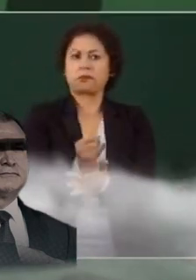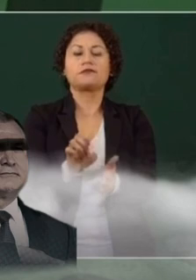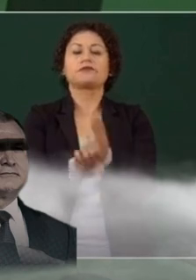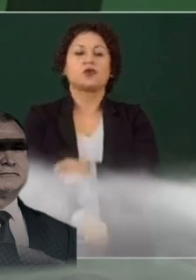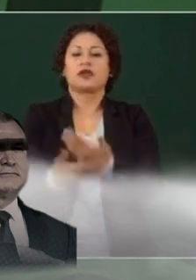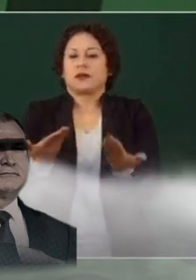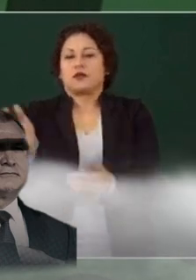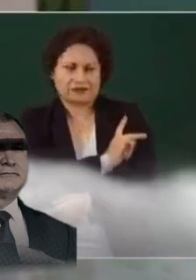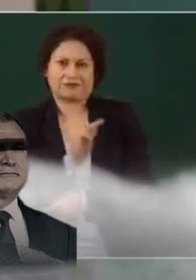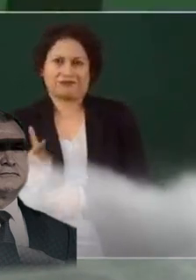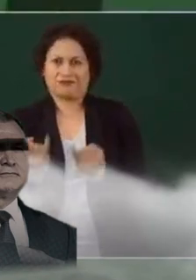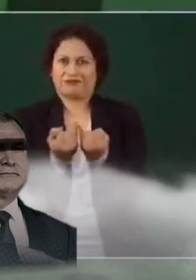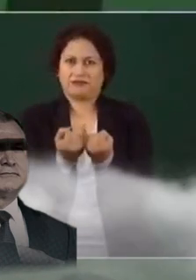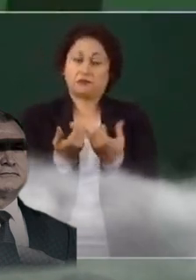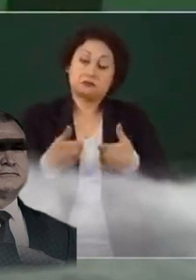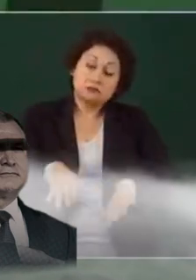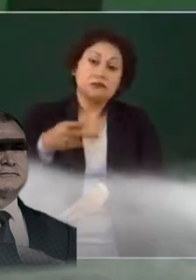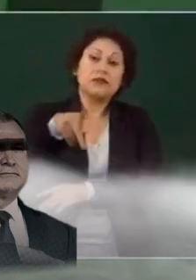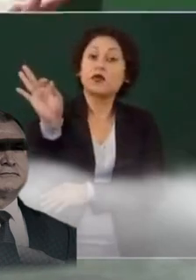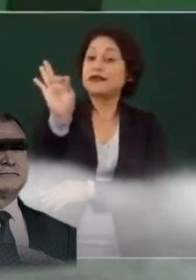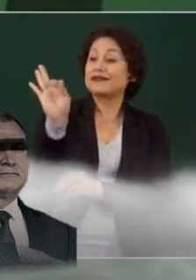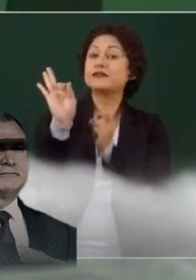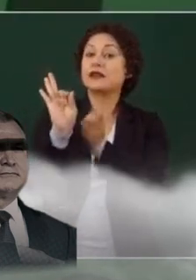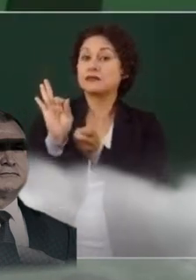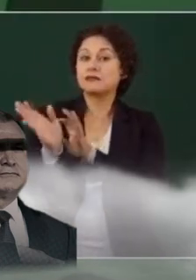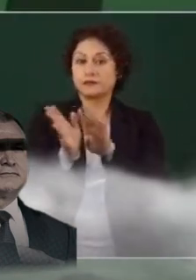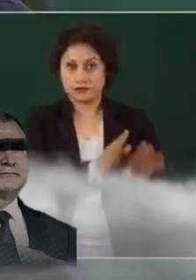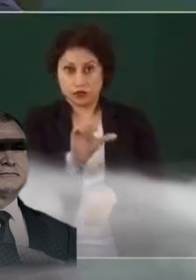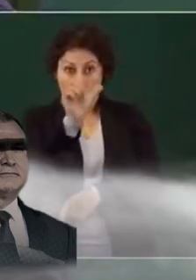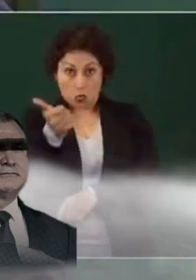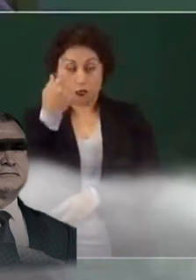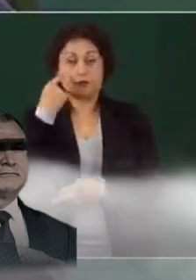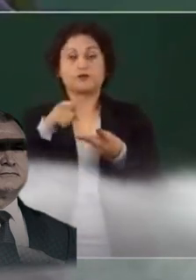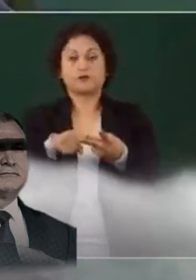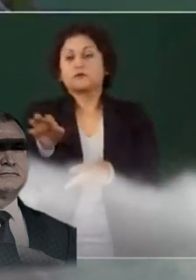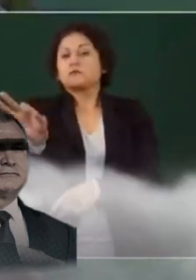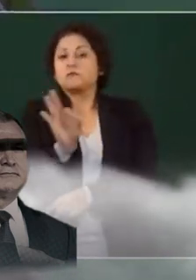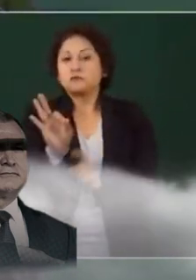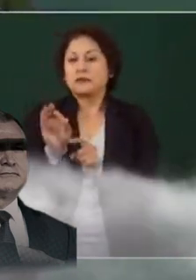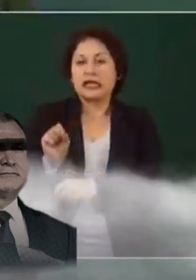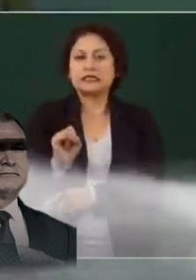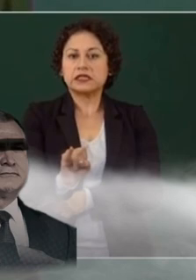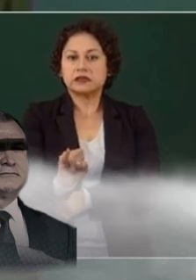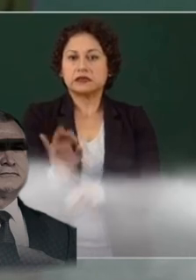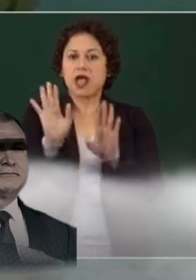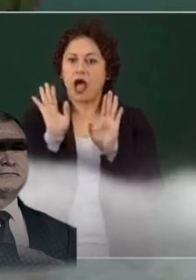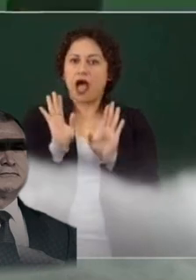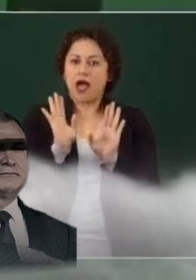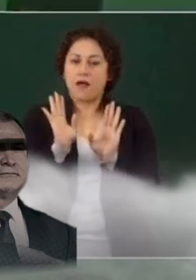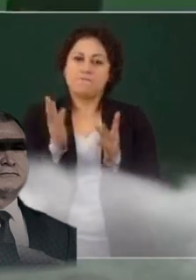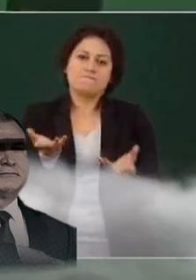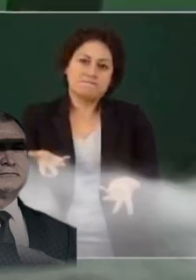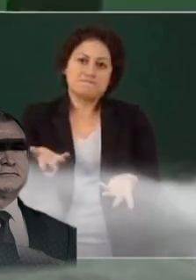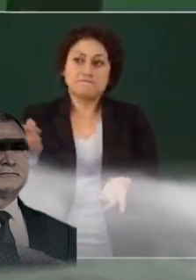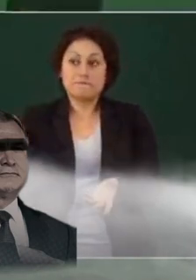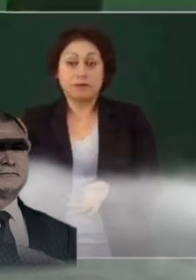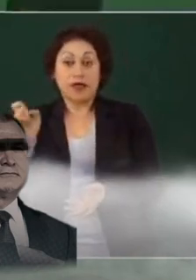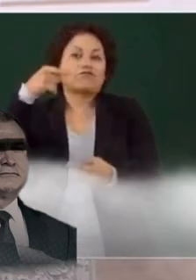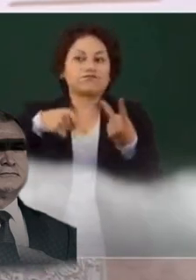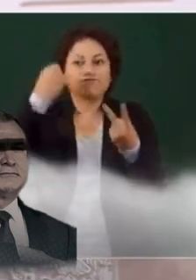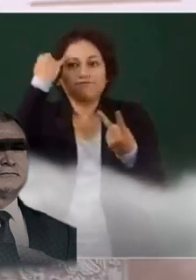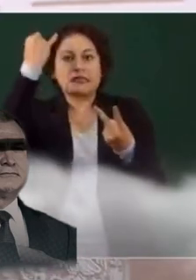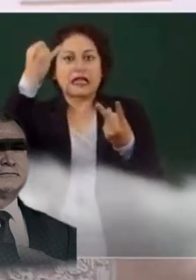inocente la segunda Pues es que sí está involucrado pues no tenía conocimiento